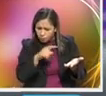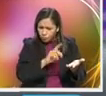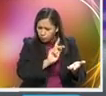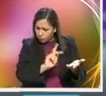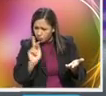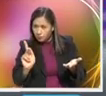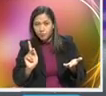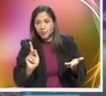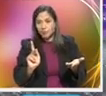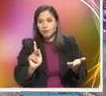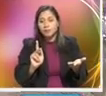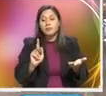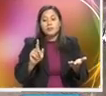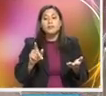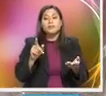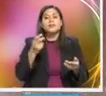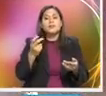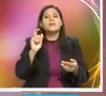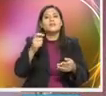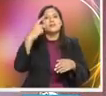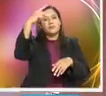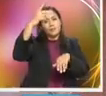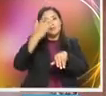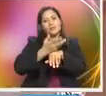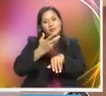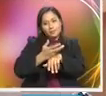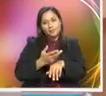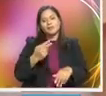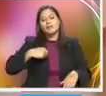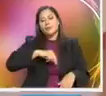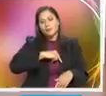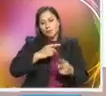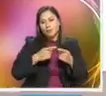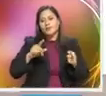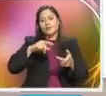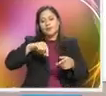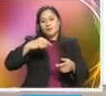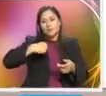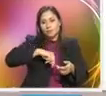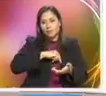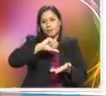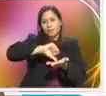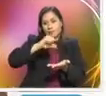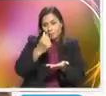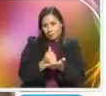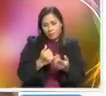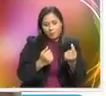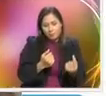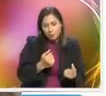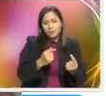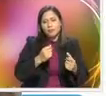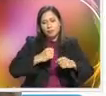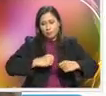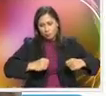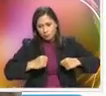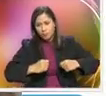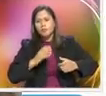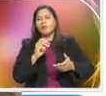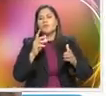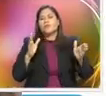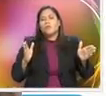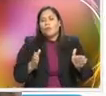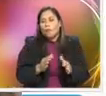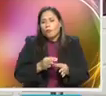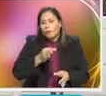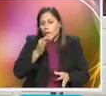generalmente los pediatras son las de Estados Unidos. Entonces, pues obvio, nosotros somos chiquitos, podemos salir con sobrepeso o